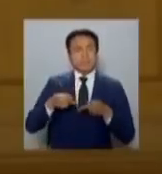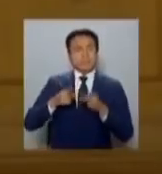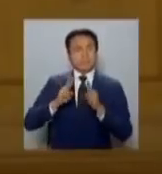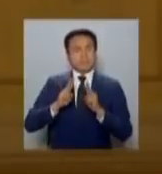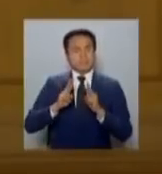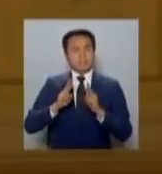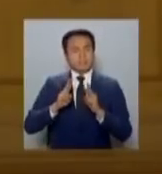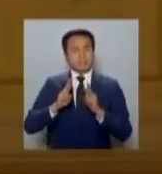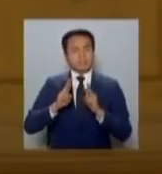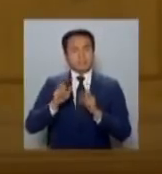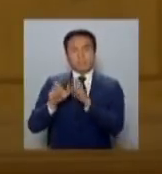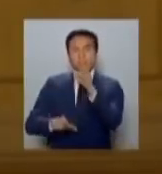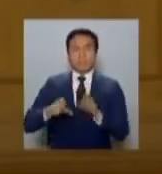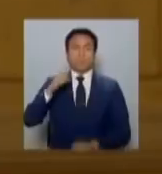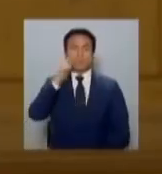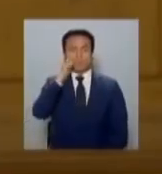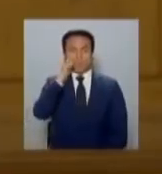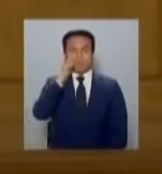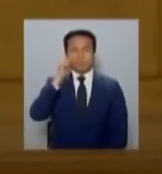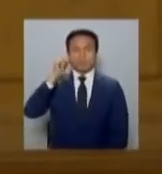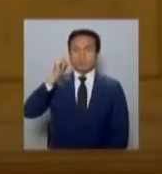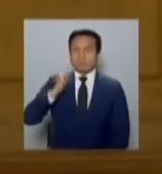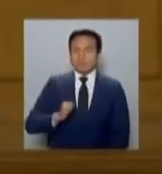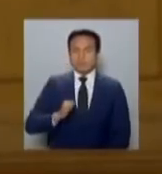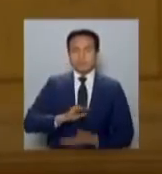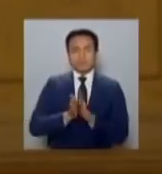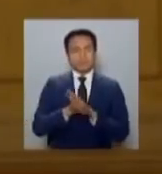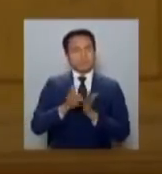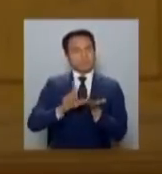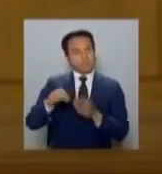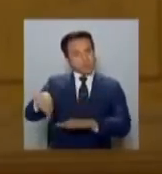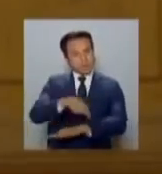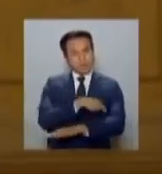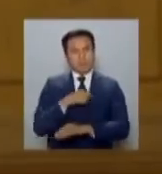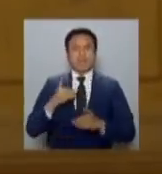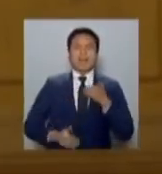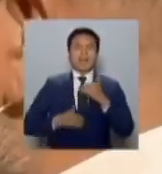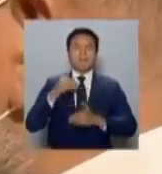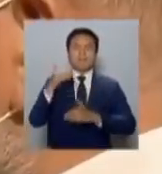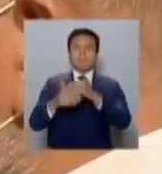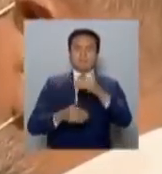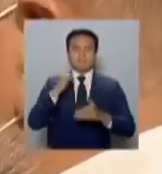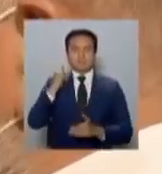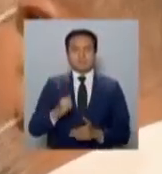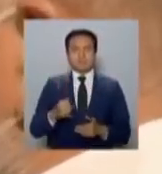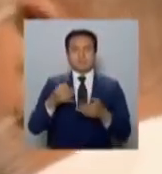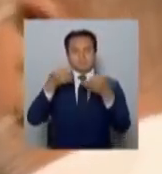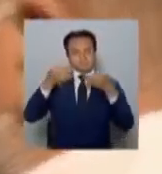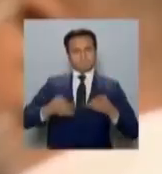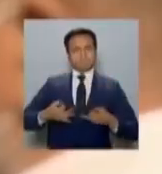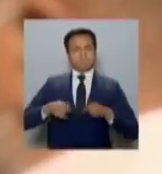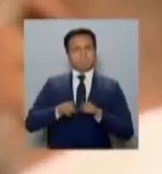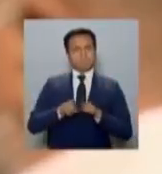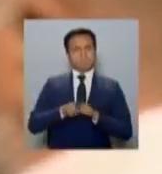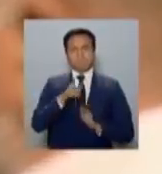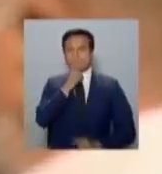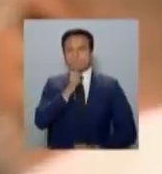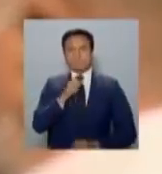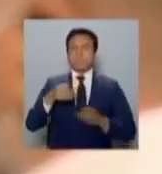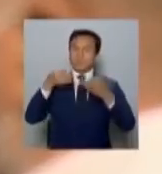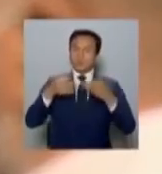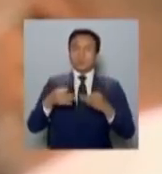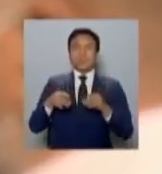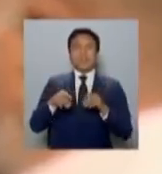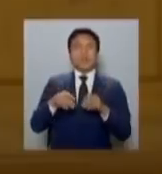otra? Es casi una irresponsabilidad pensando en la fe pública. Porque finalmente son estas las personas que le piden a los